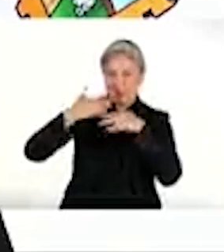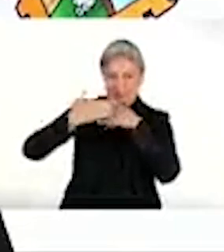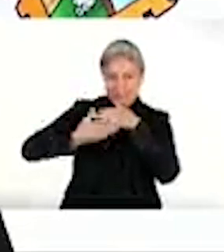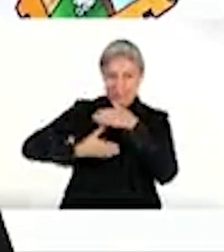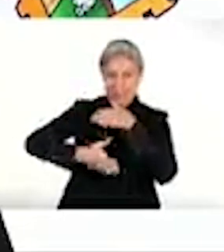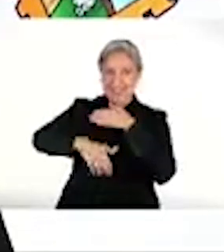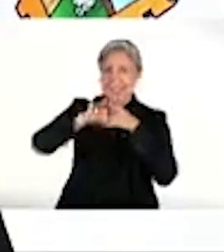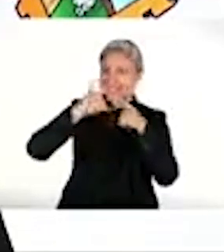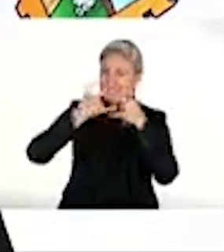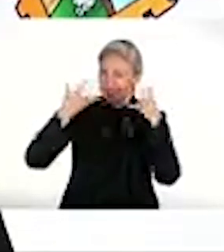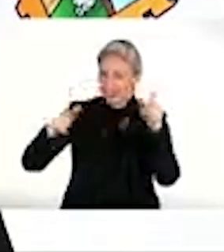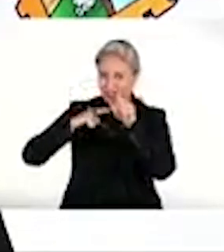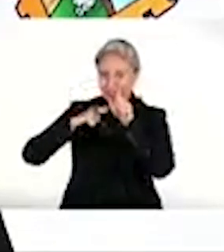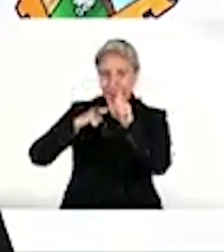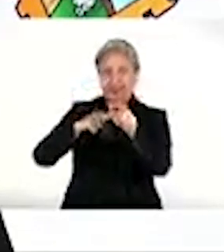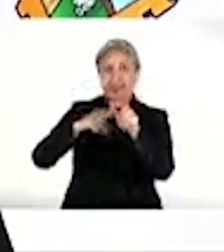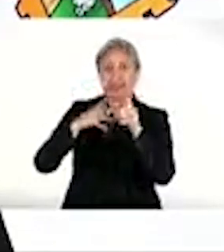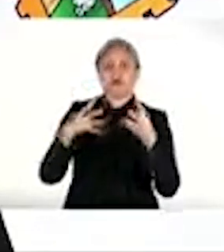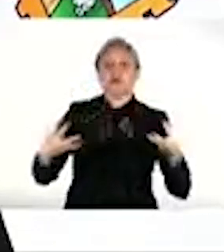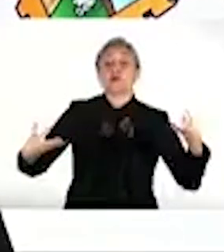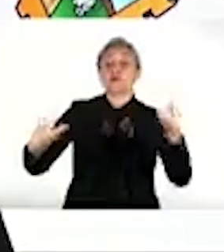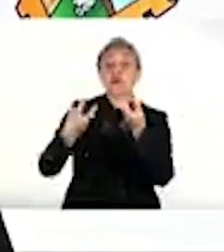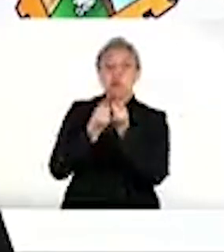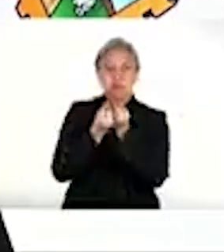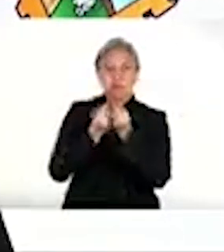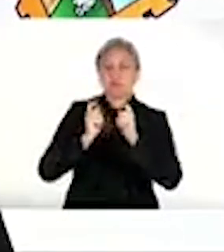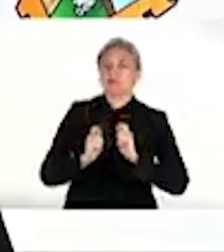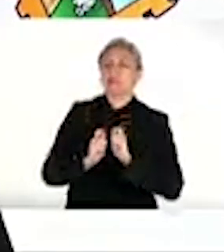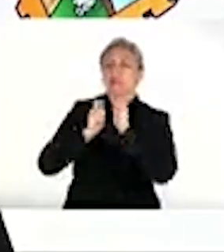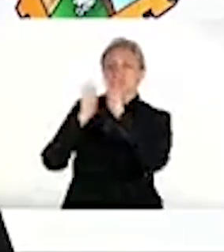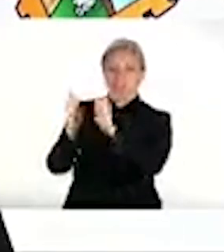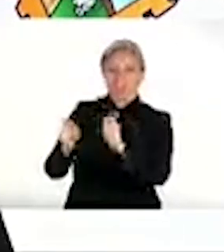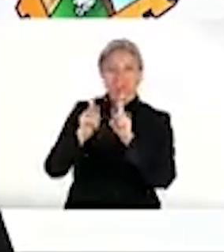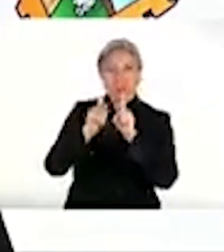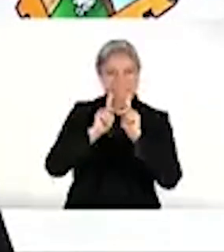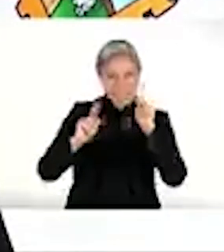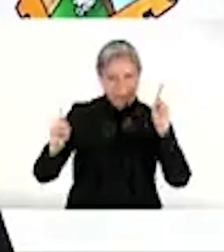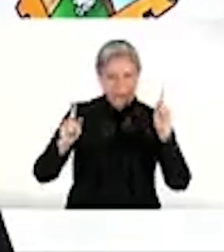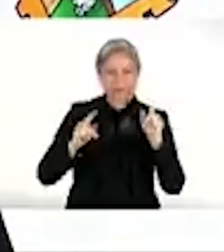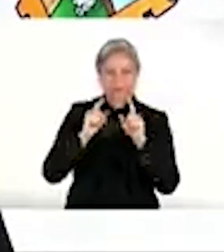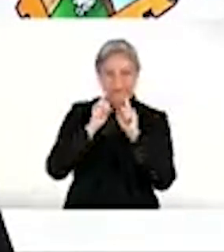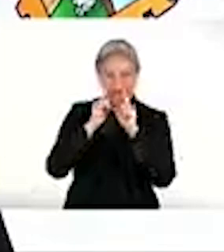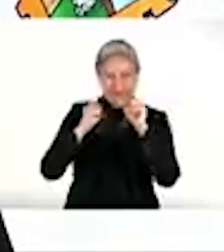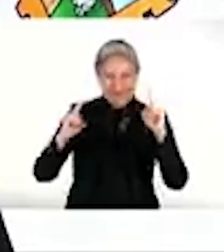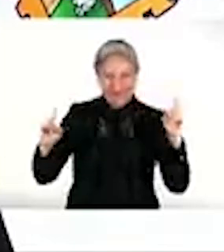reunimos para entregar a la sociedad tamaulipeca el Plan de Desarrollo Institucional